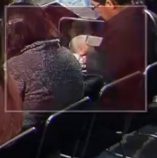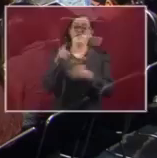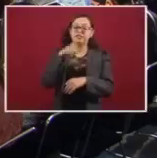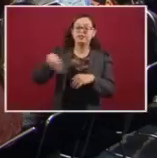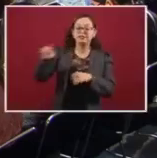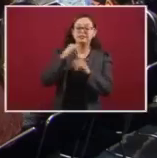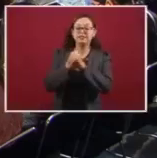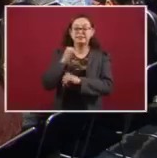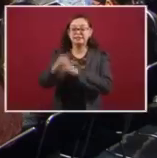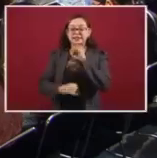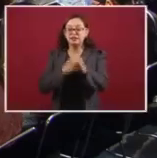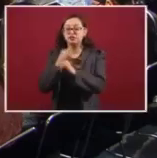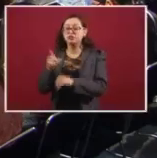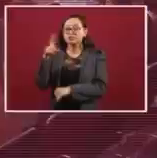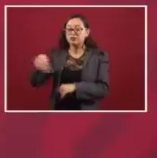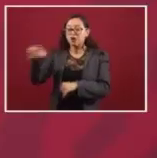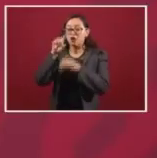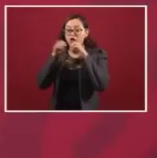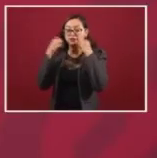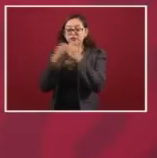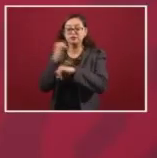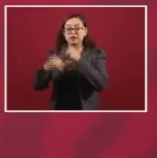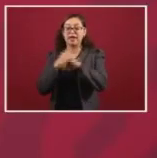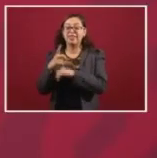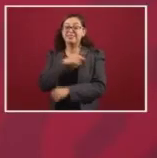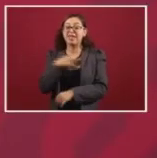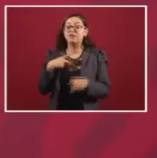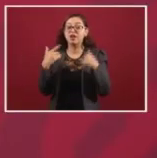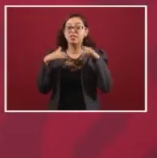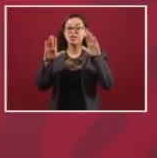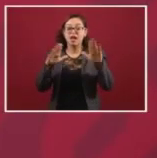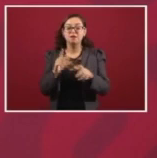de ofrecer disculpas al pueblo de México